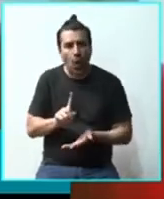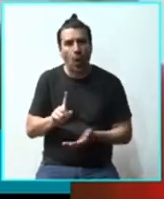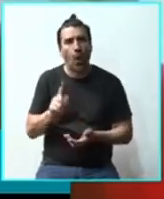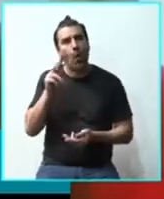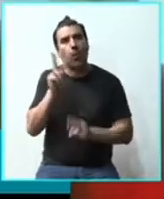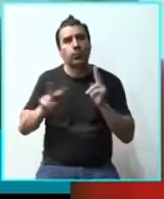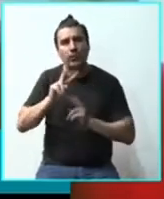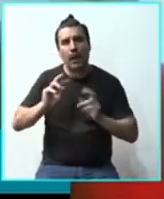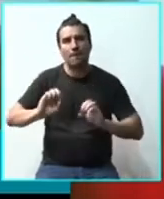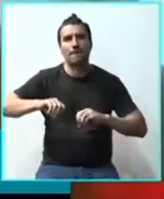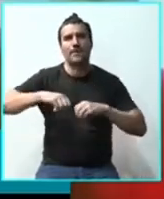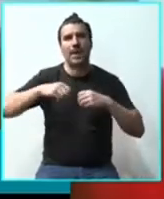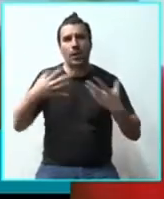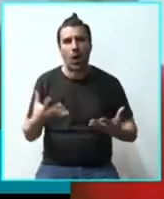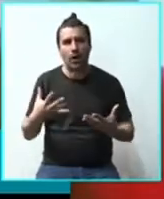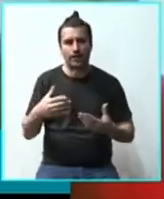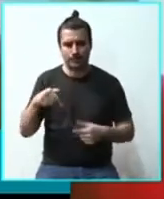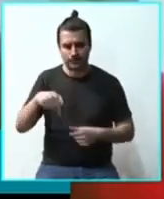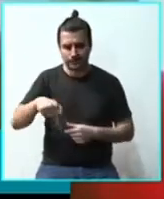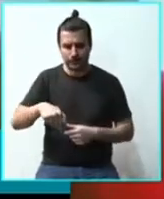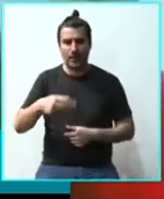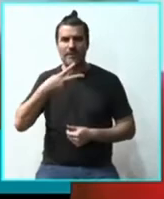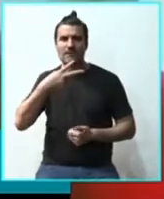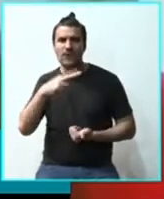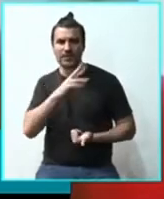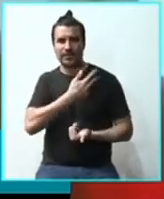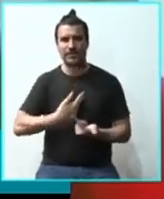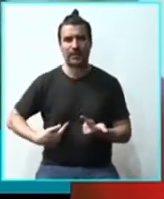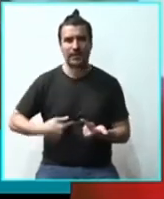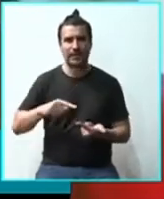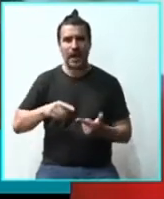nuestra vicepresidenta como los principales